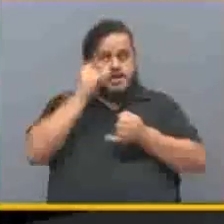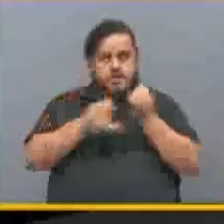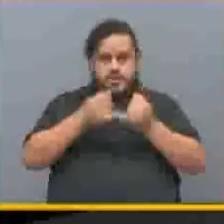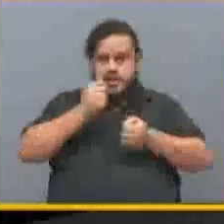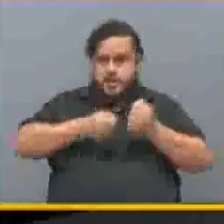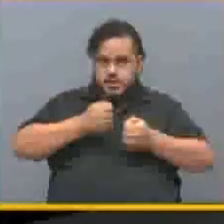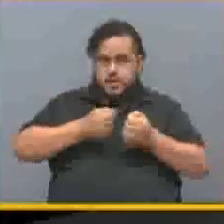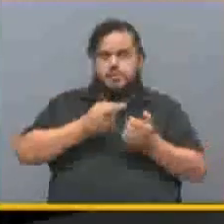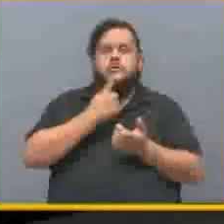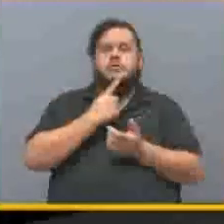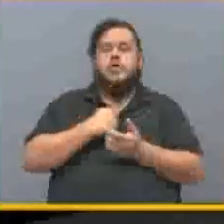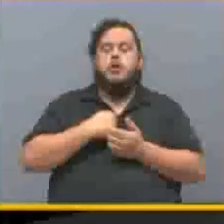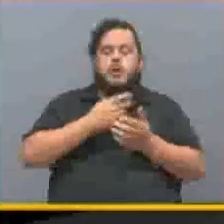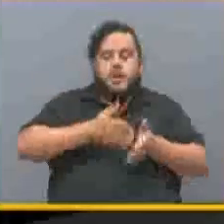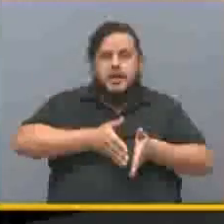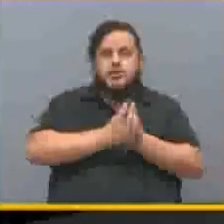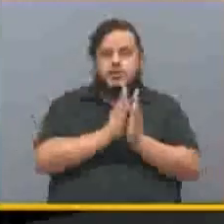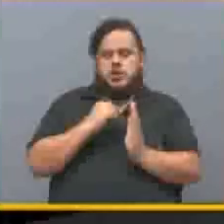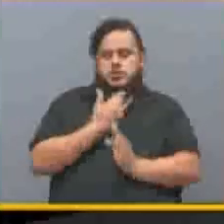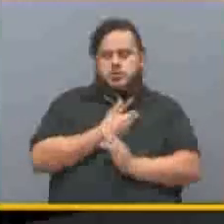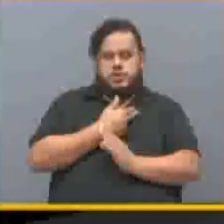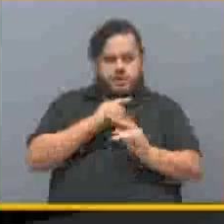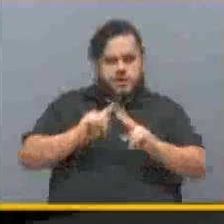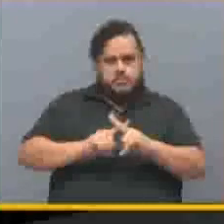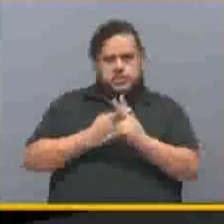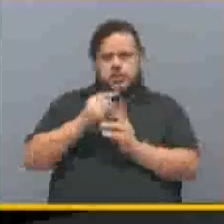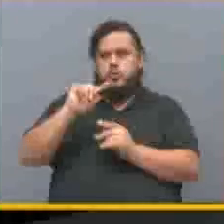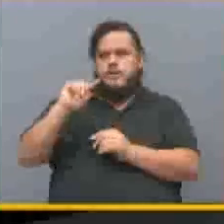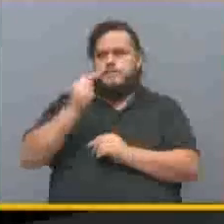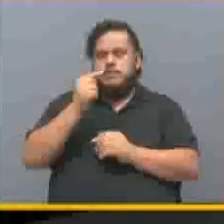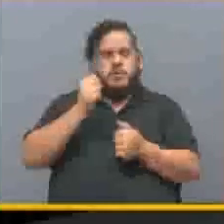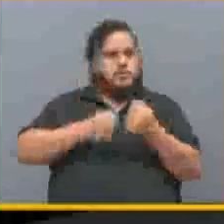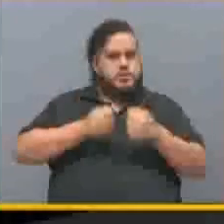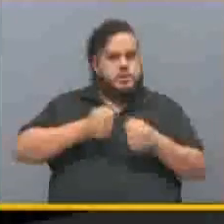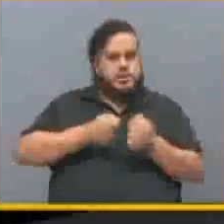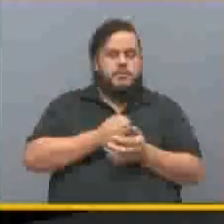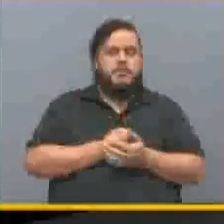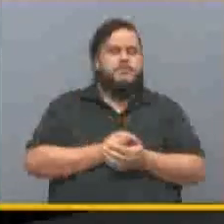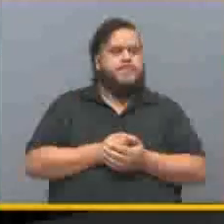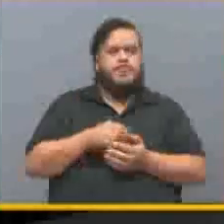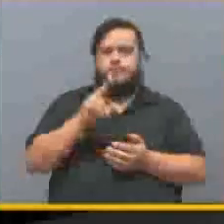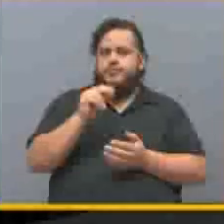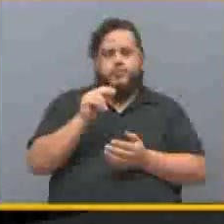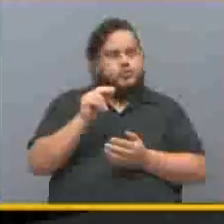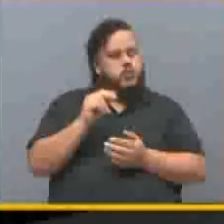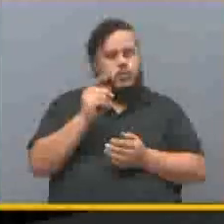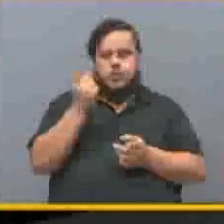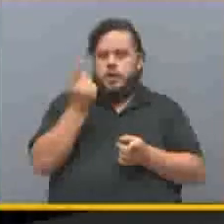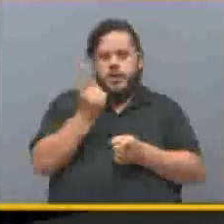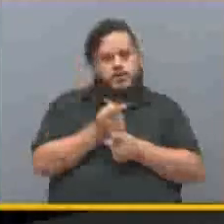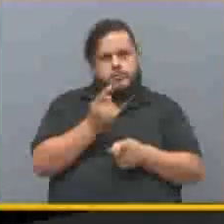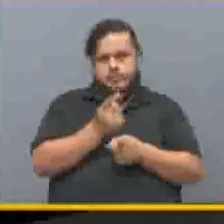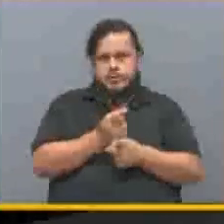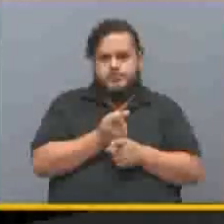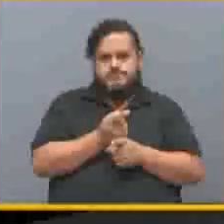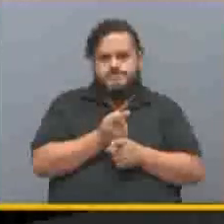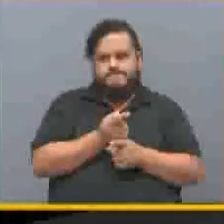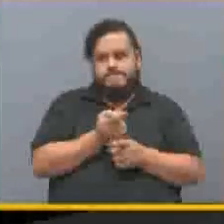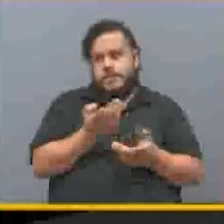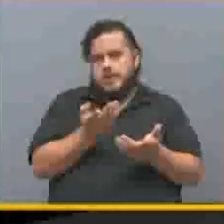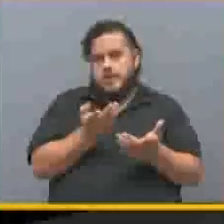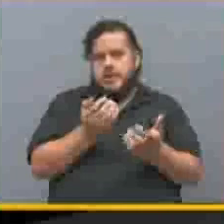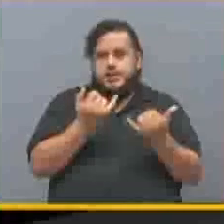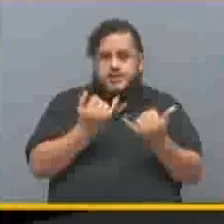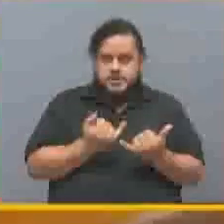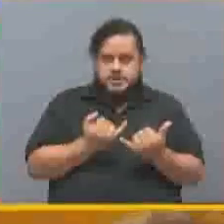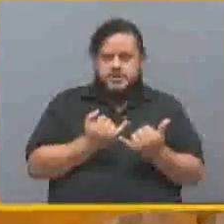que la solicitud nuestra a partir del 1 de septiembre no era viable. Bueno, ya